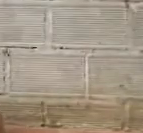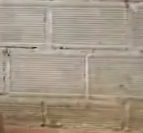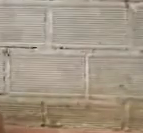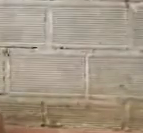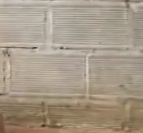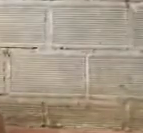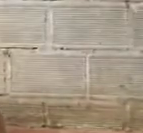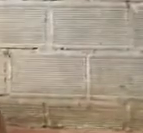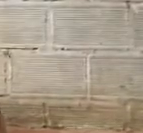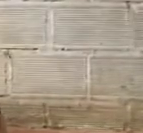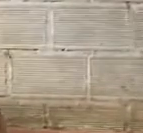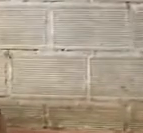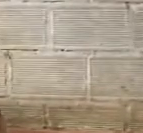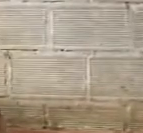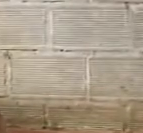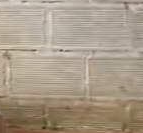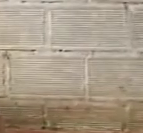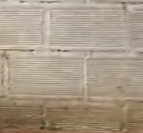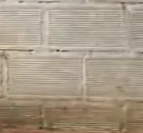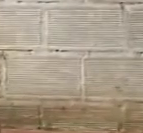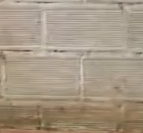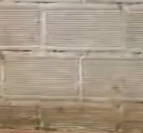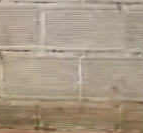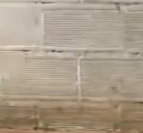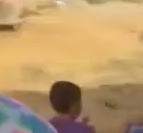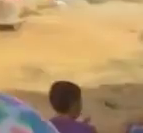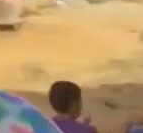está muy contenta con este cambio.